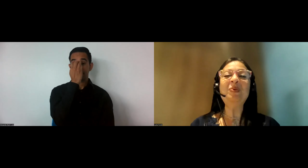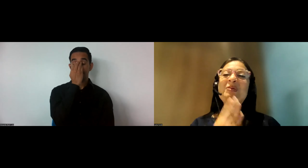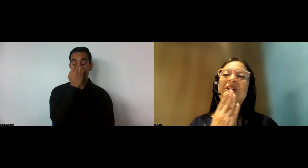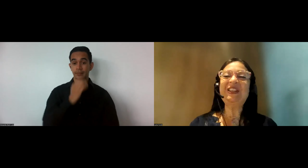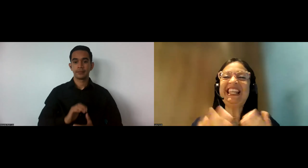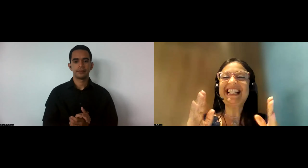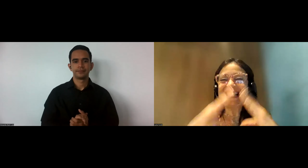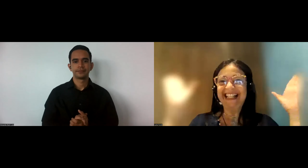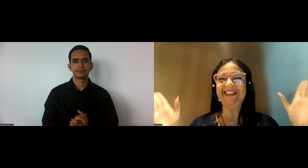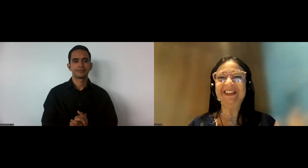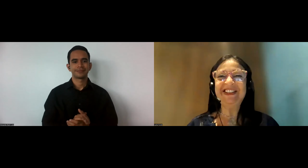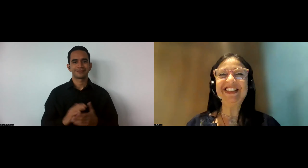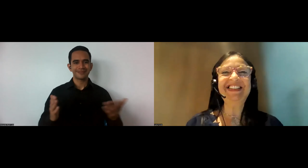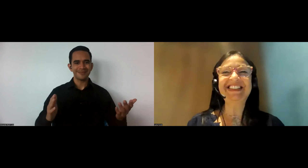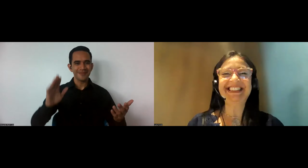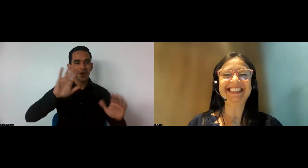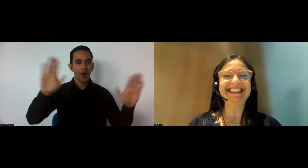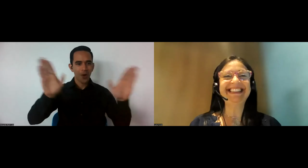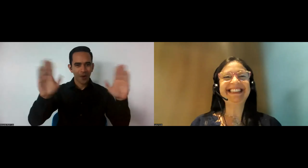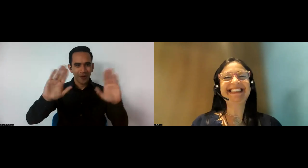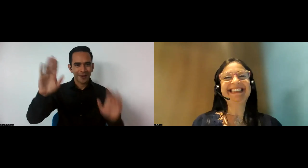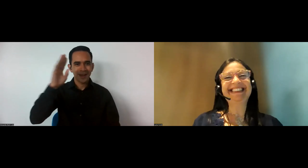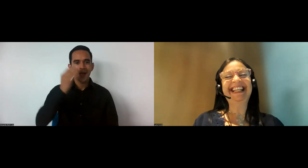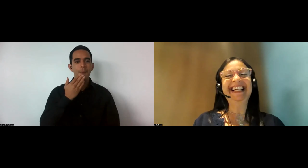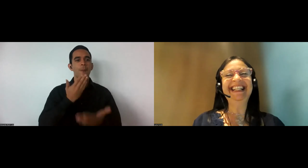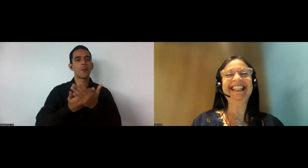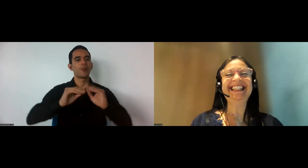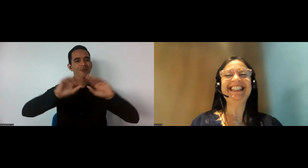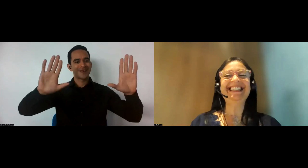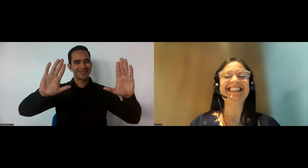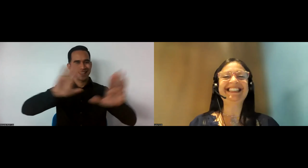Hola, muy buenos días a todos.